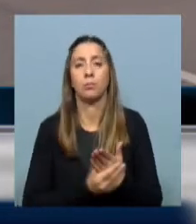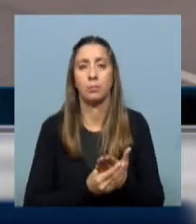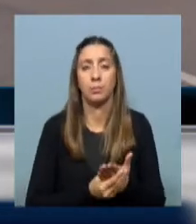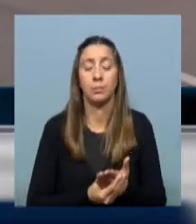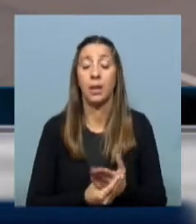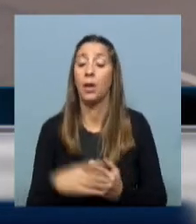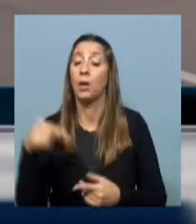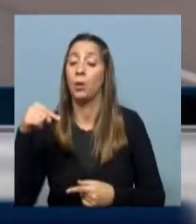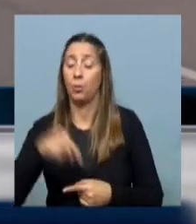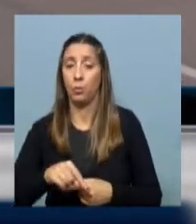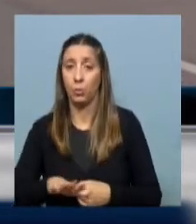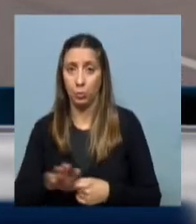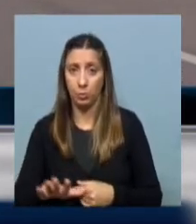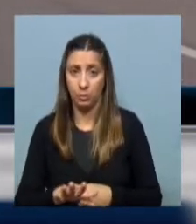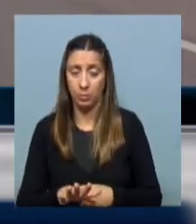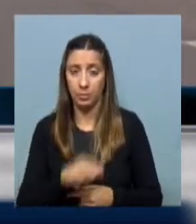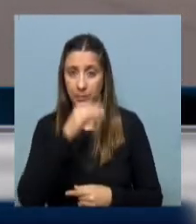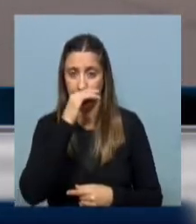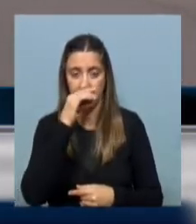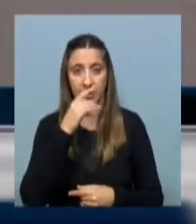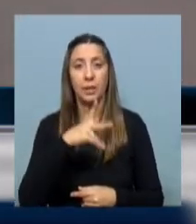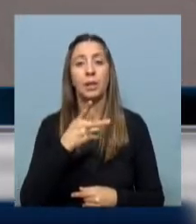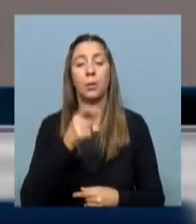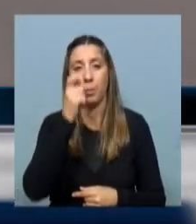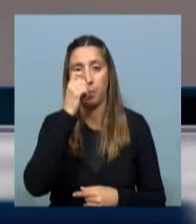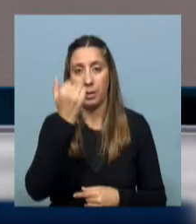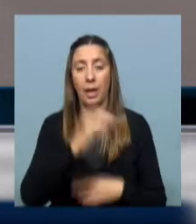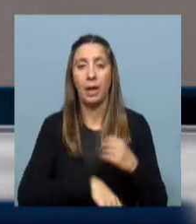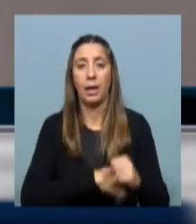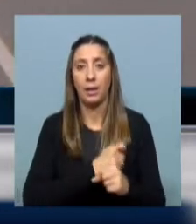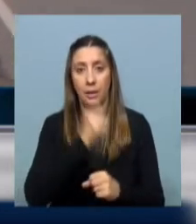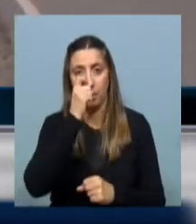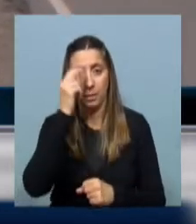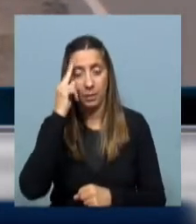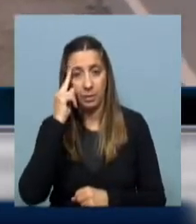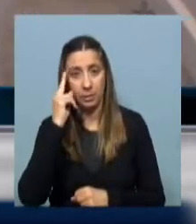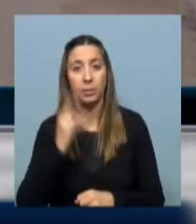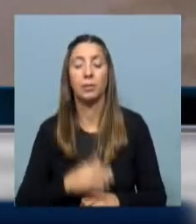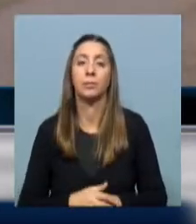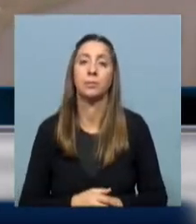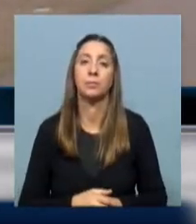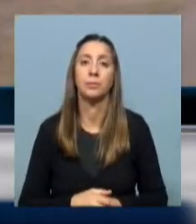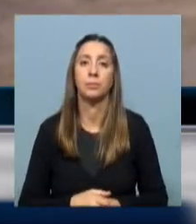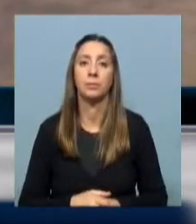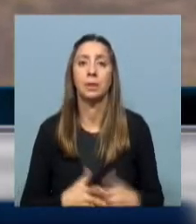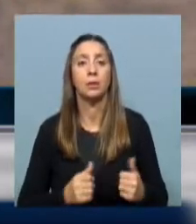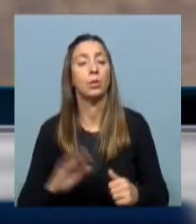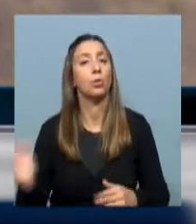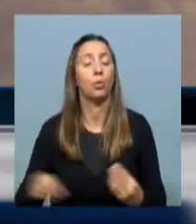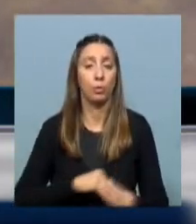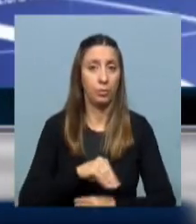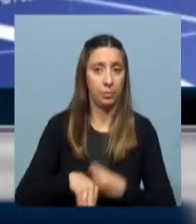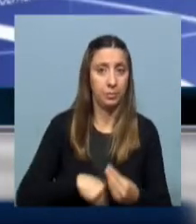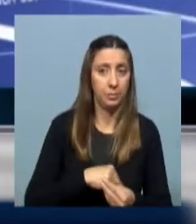Hoy estuvimos en la zona, recorrimos desde el kilómetro 26 al kilómetro 29, estuvimos asistiendo a todas las